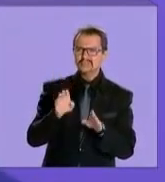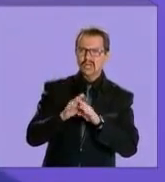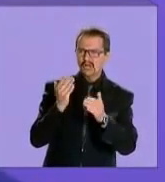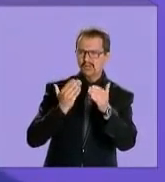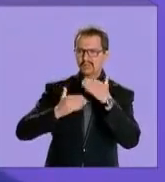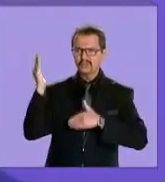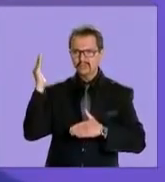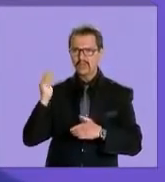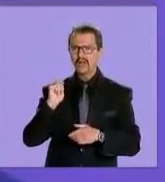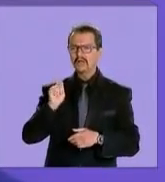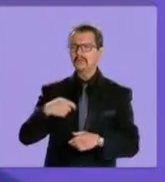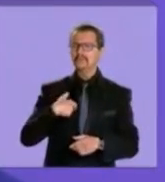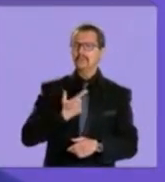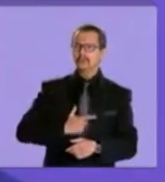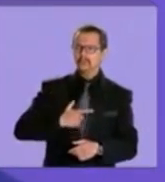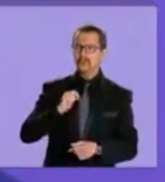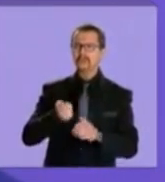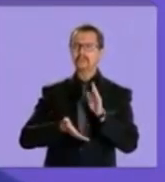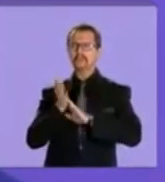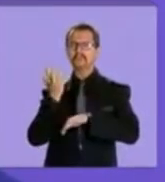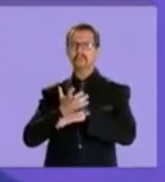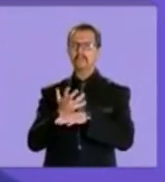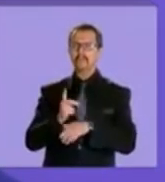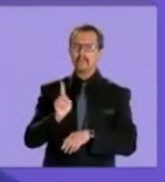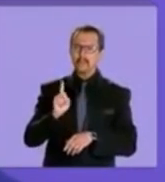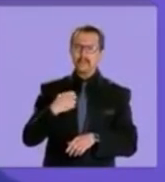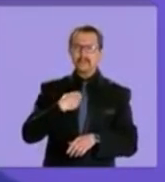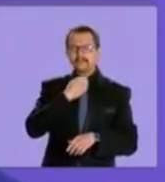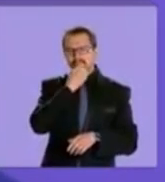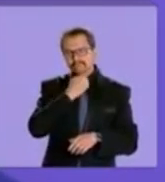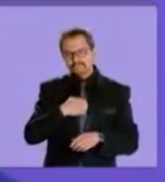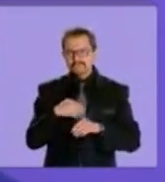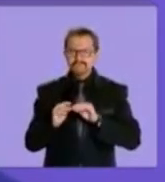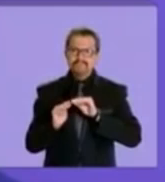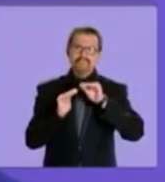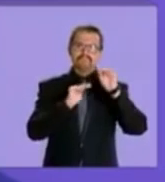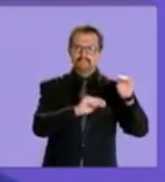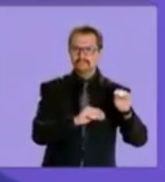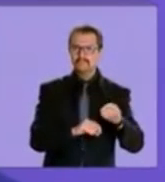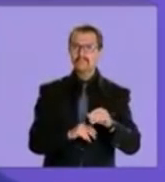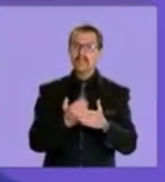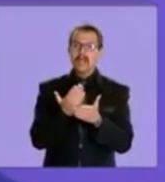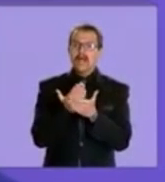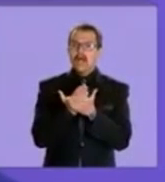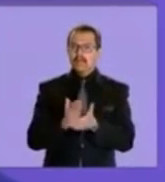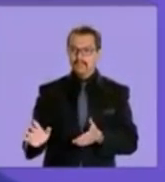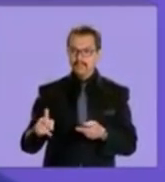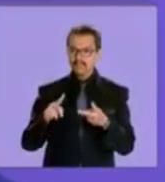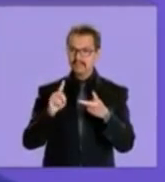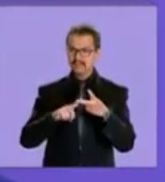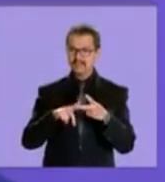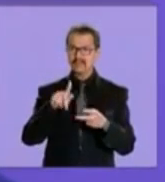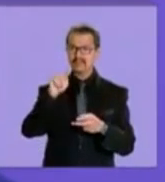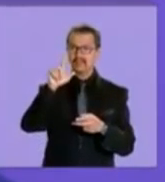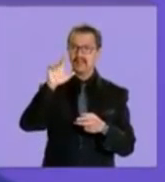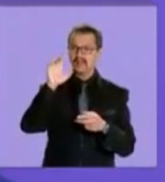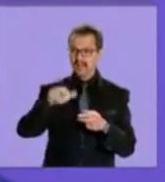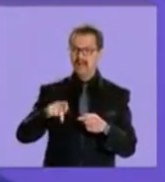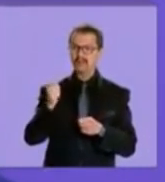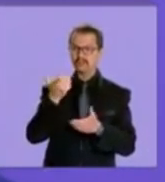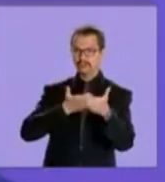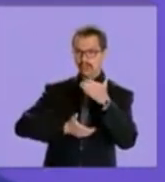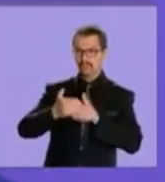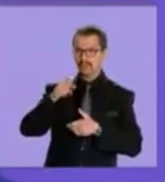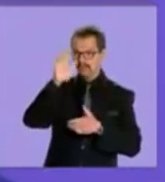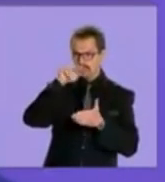estamos de acuerdo con el tratado de libre comercio y debemos de aprovechar la relación con eeuu una relación de amistad